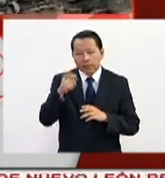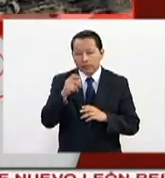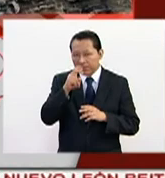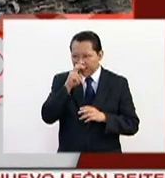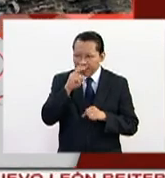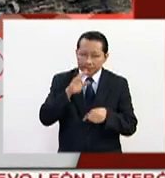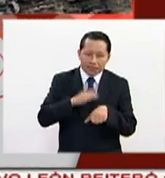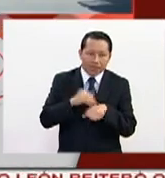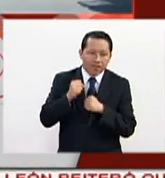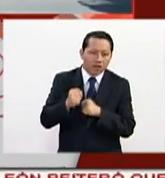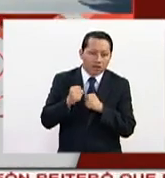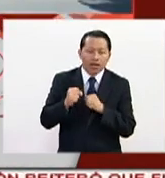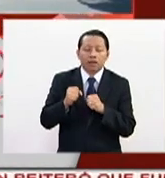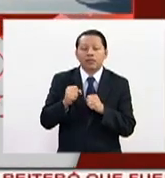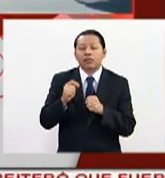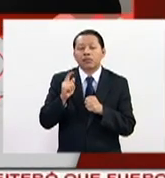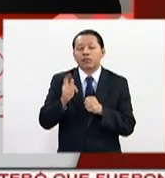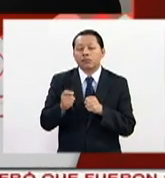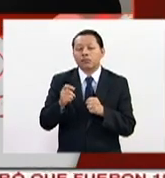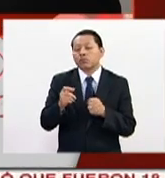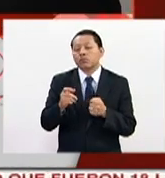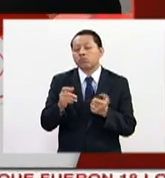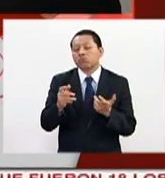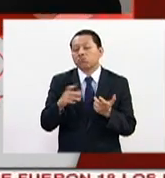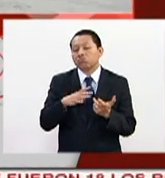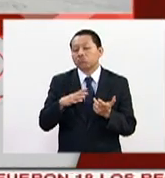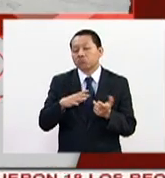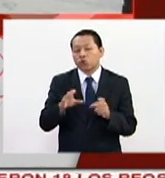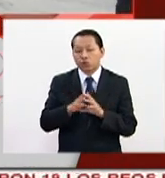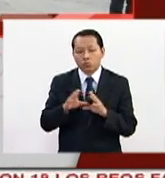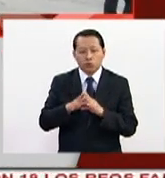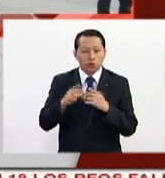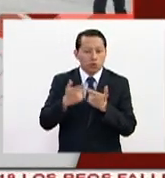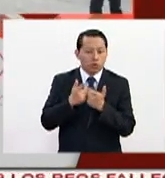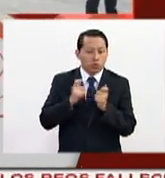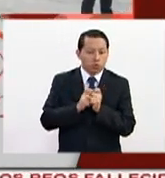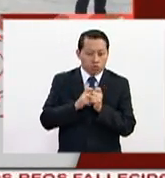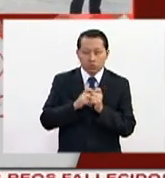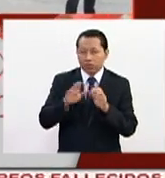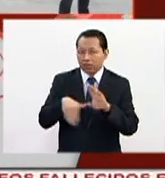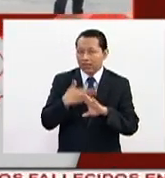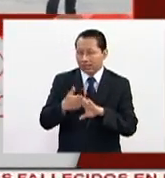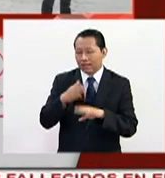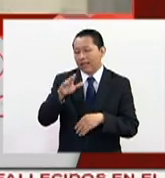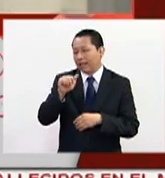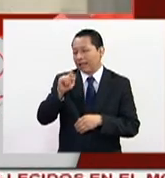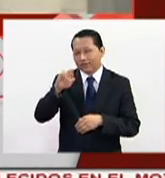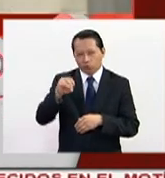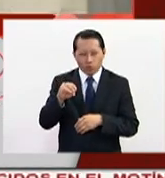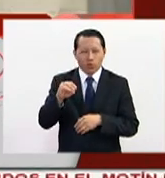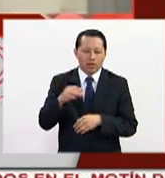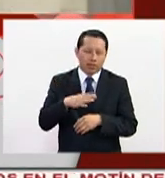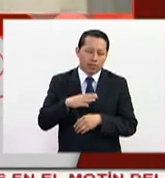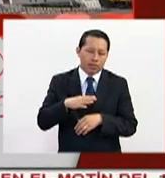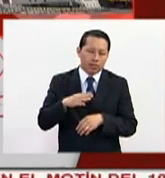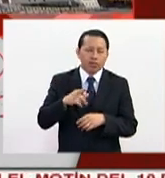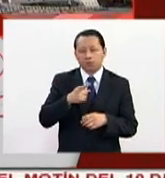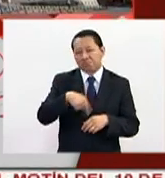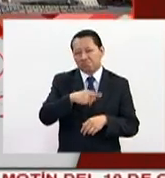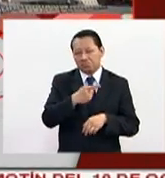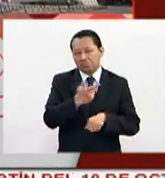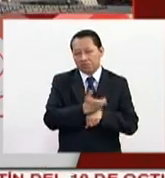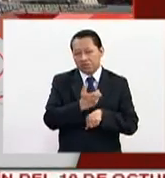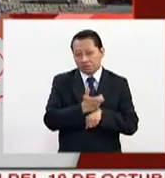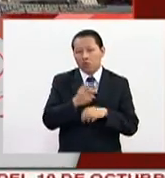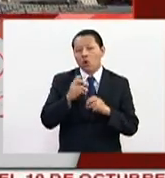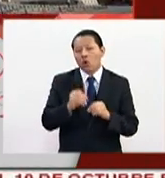dura a favor de los grupos anticastristas, sobre todo los que hay en Estados Unidos, o